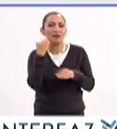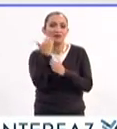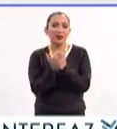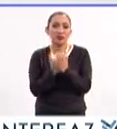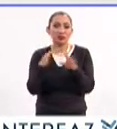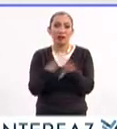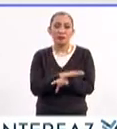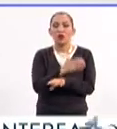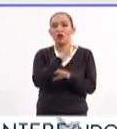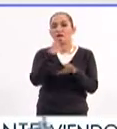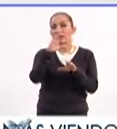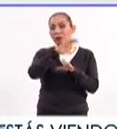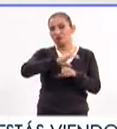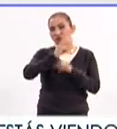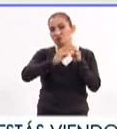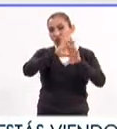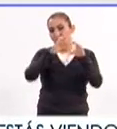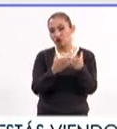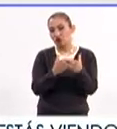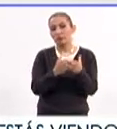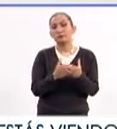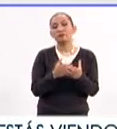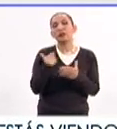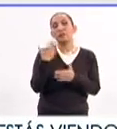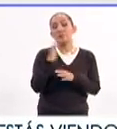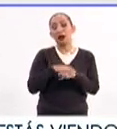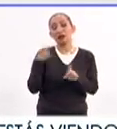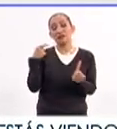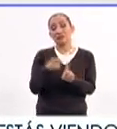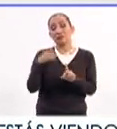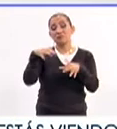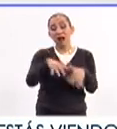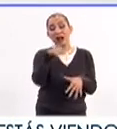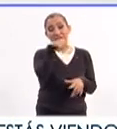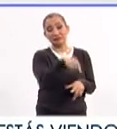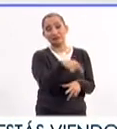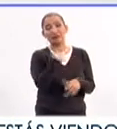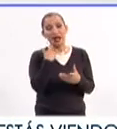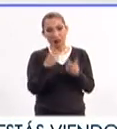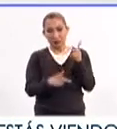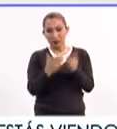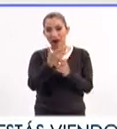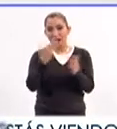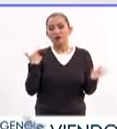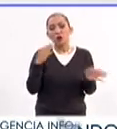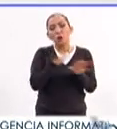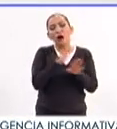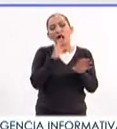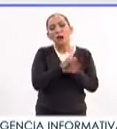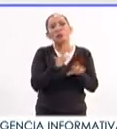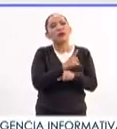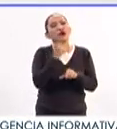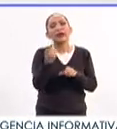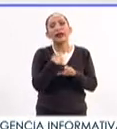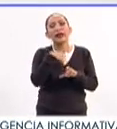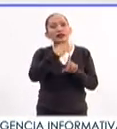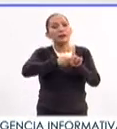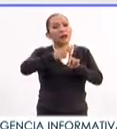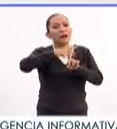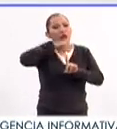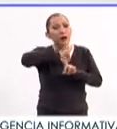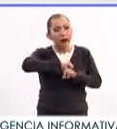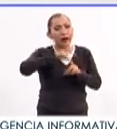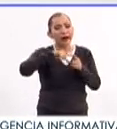contrarrestar el cambio climático de nuestro planeta y específicamente en los océanos. Ya platicamos un poco de cuáles son las causas del aumento de la